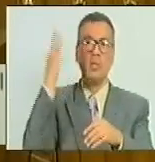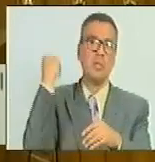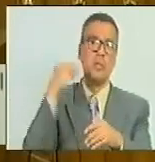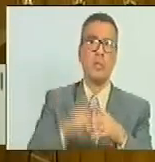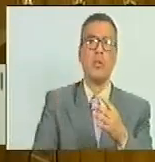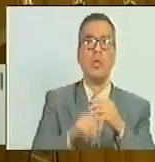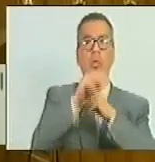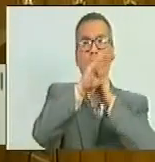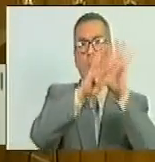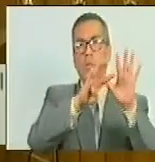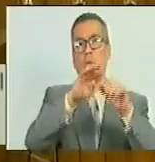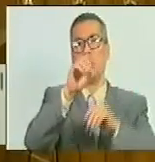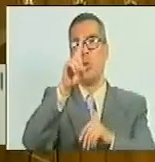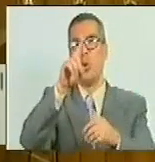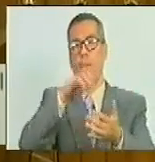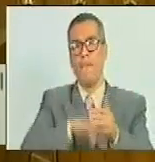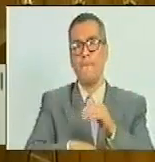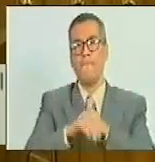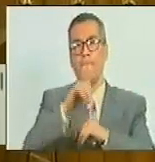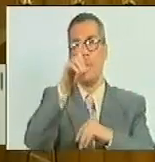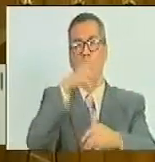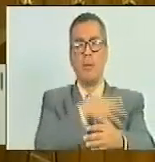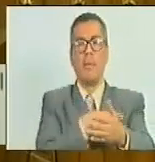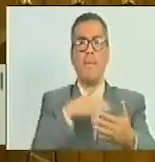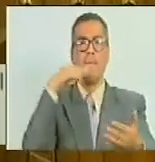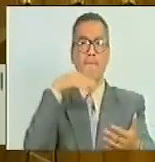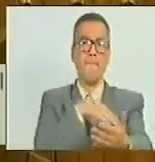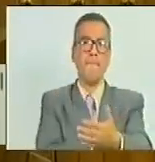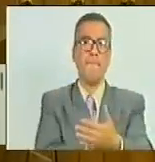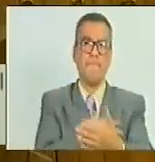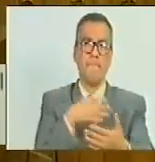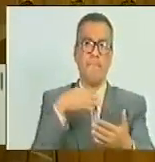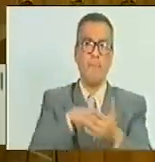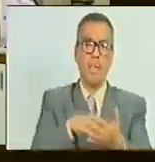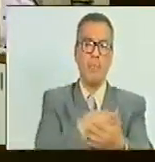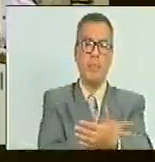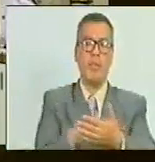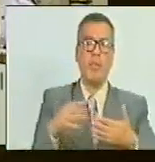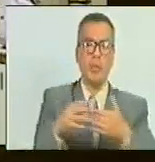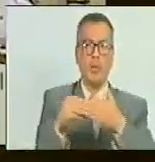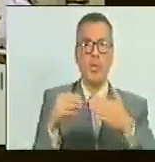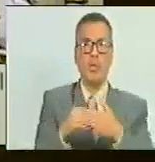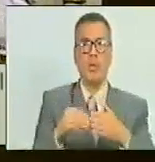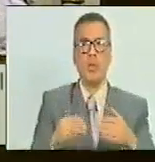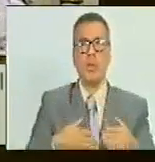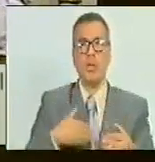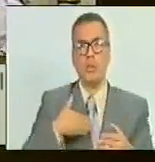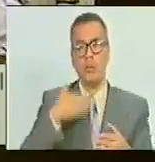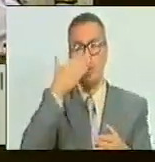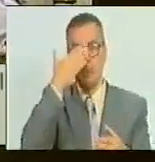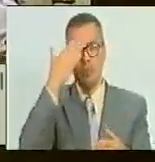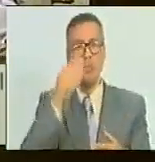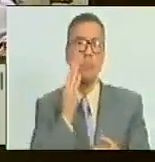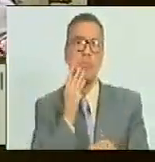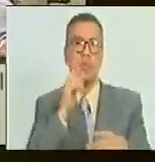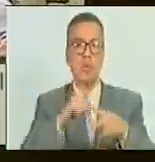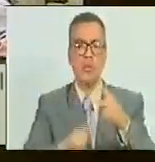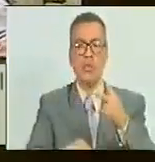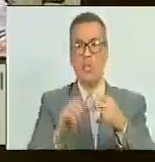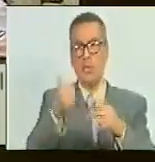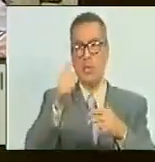que 901 mil millones de dólares. Por su parte, Arabia Saudita ocupa